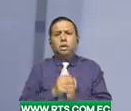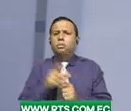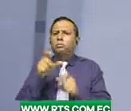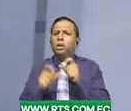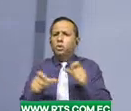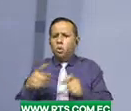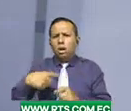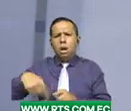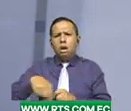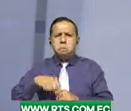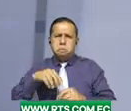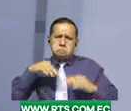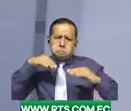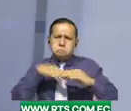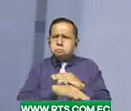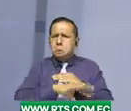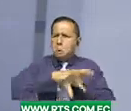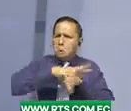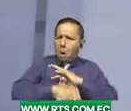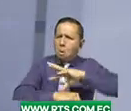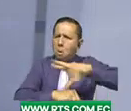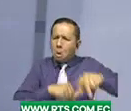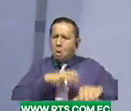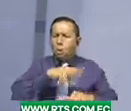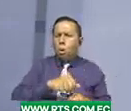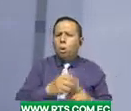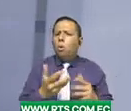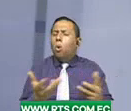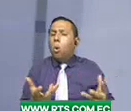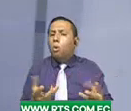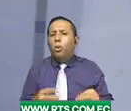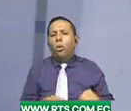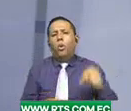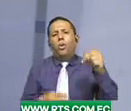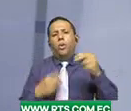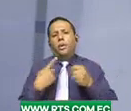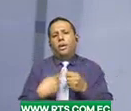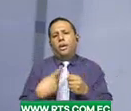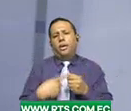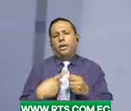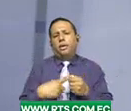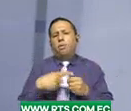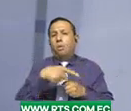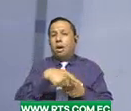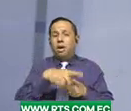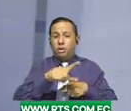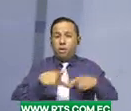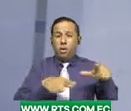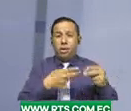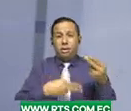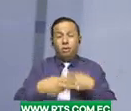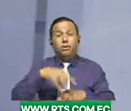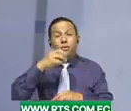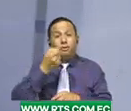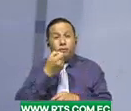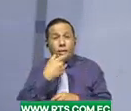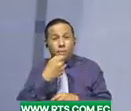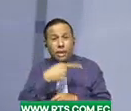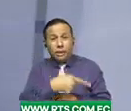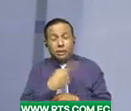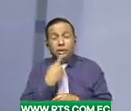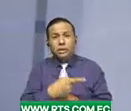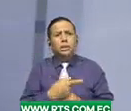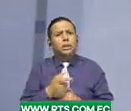un violento robo a empleados de una farmacia y un cliente en el norte de Quito. Con armas de fuego amenazaron a las víctimas para